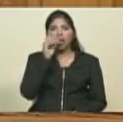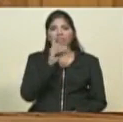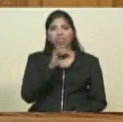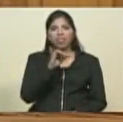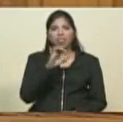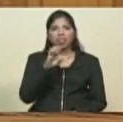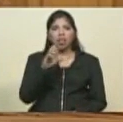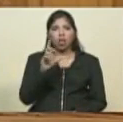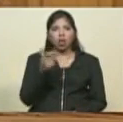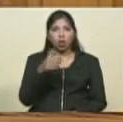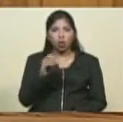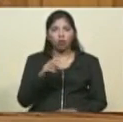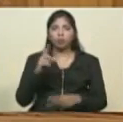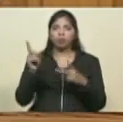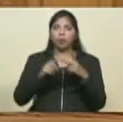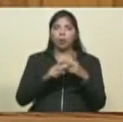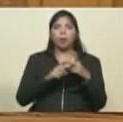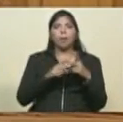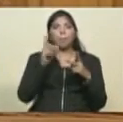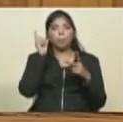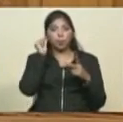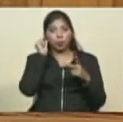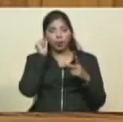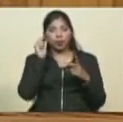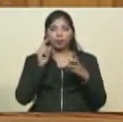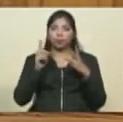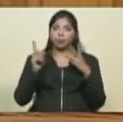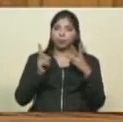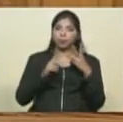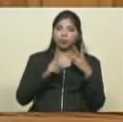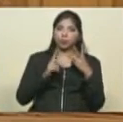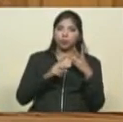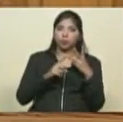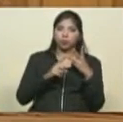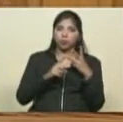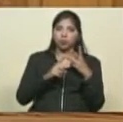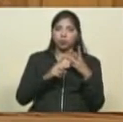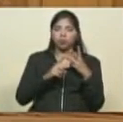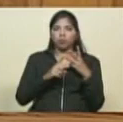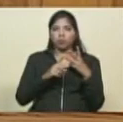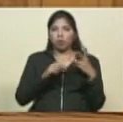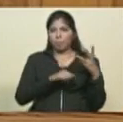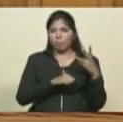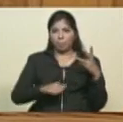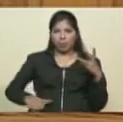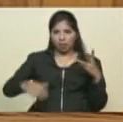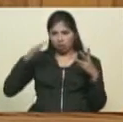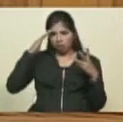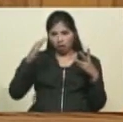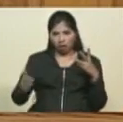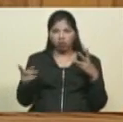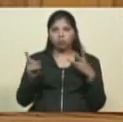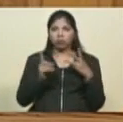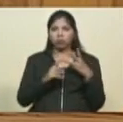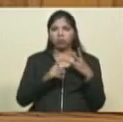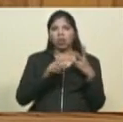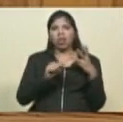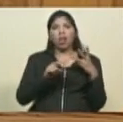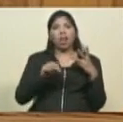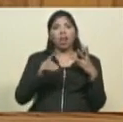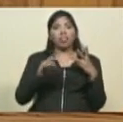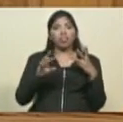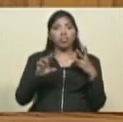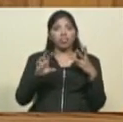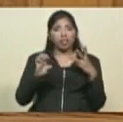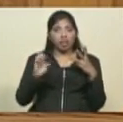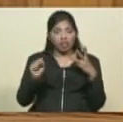Sequera, Marcela Rodríguez Lunar, el alférez de la Academia Militar Bolivariana de Venezuela, Andrés Alejandro